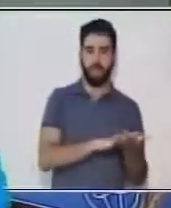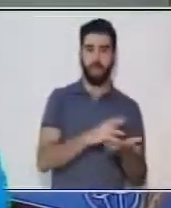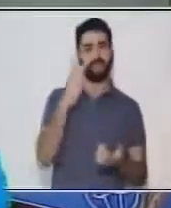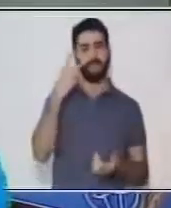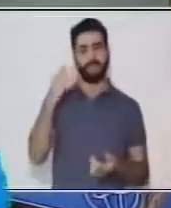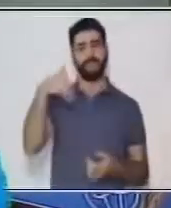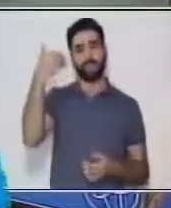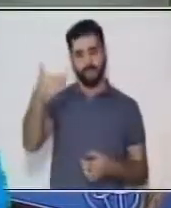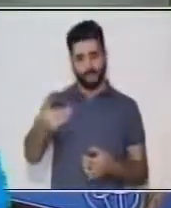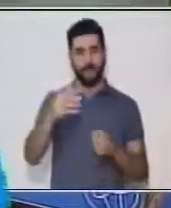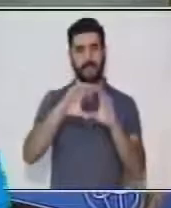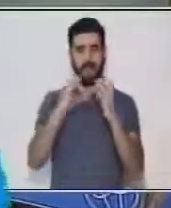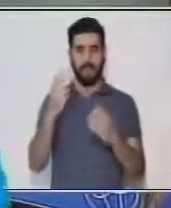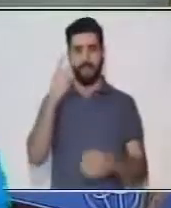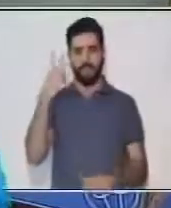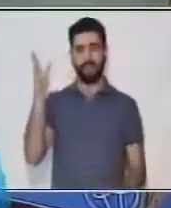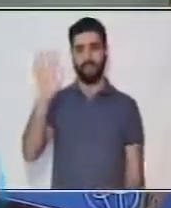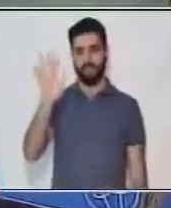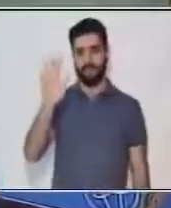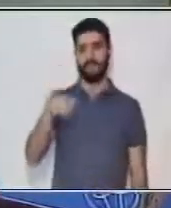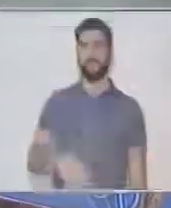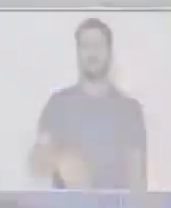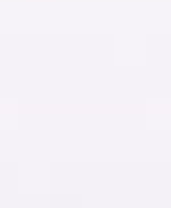sirva en toda tu carrera como estudiante. Recuerda que todo lo que aprendimos el día de hoy debes de compartirlo con un adulto o los